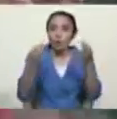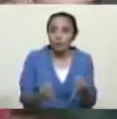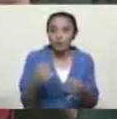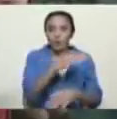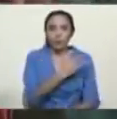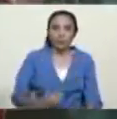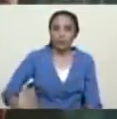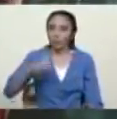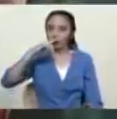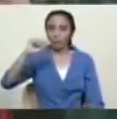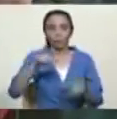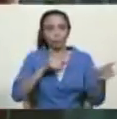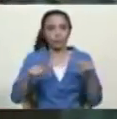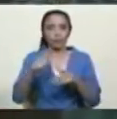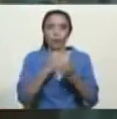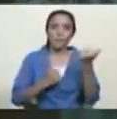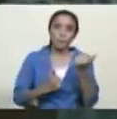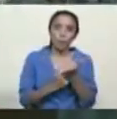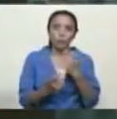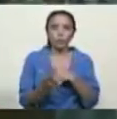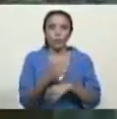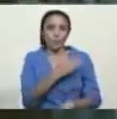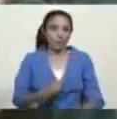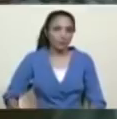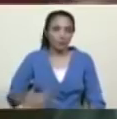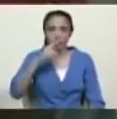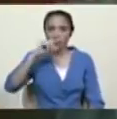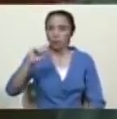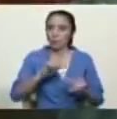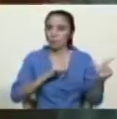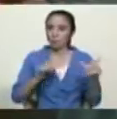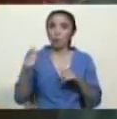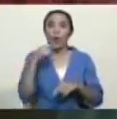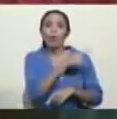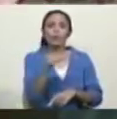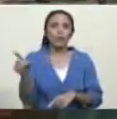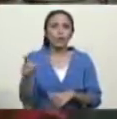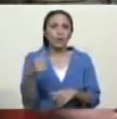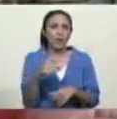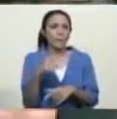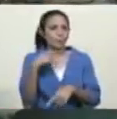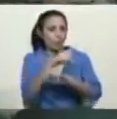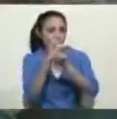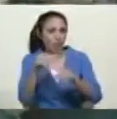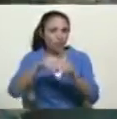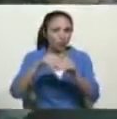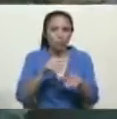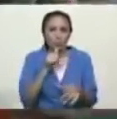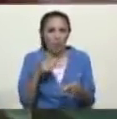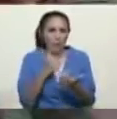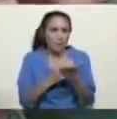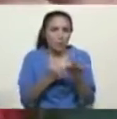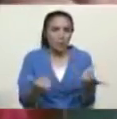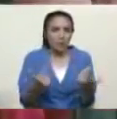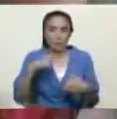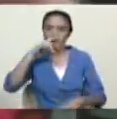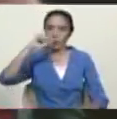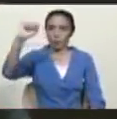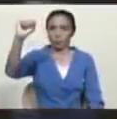de la República Bolivariana de Venezuela. ¿Por quién votó Portuguesa? ¿Por